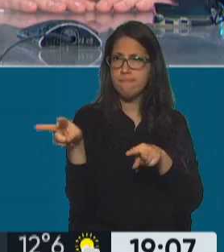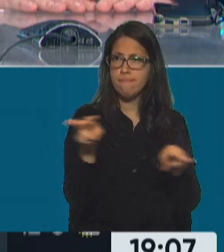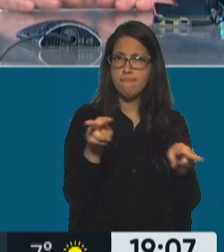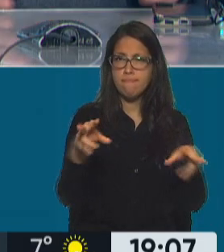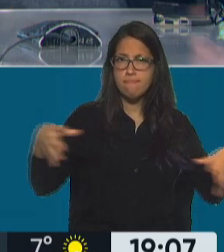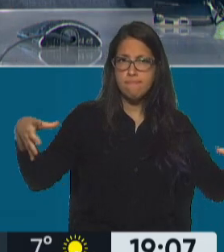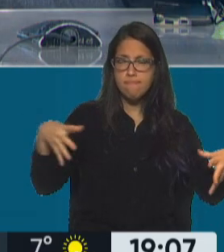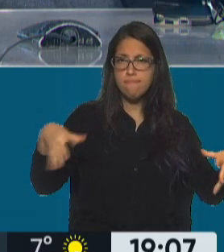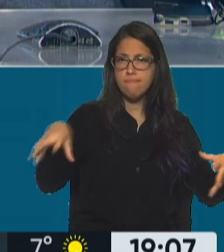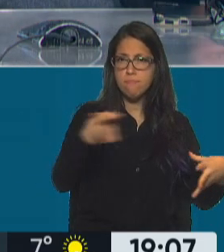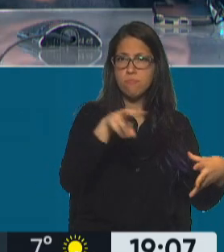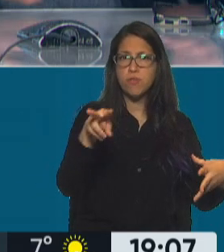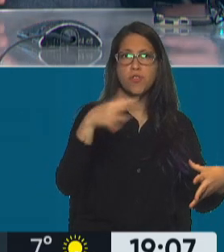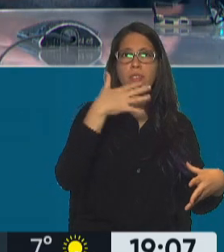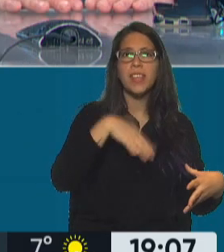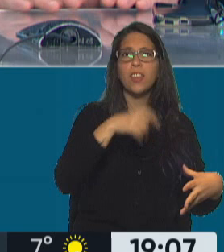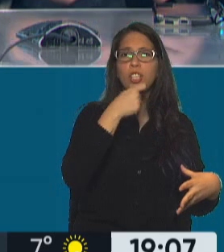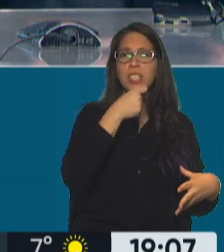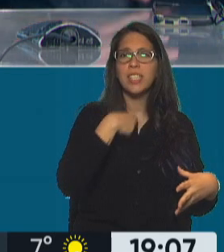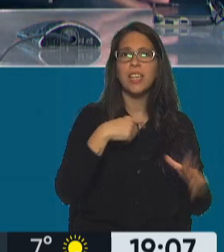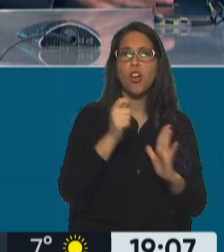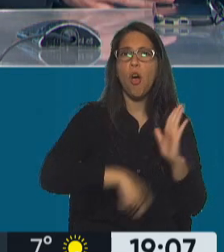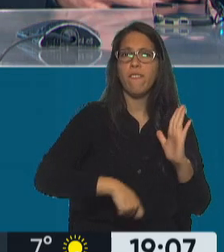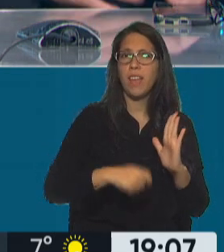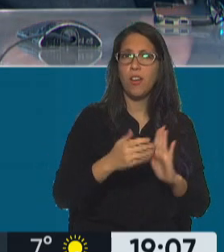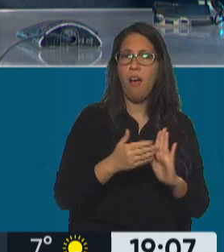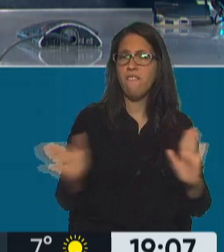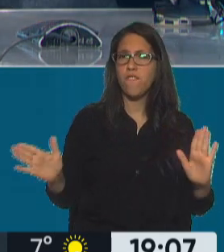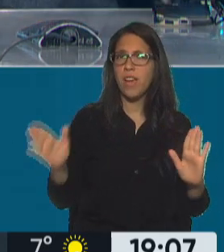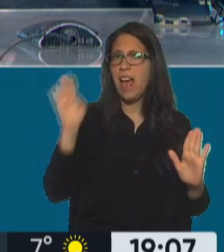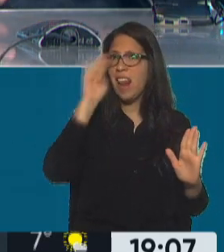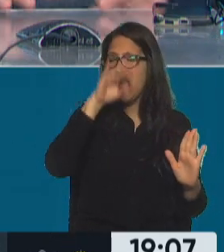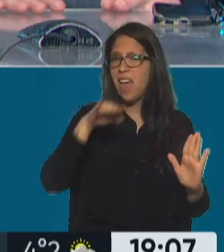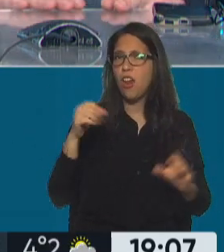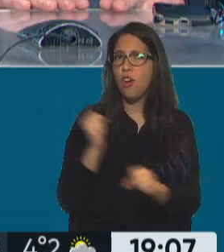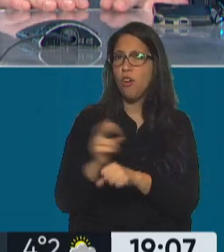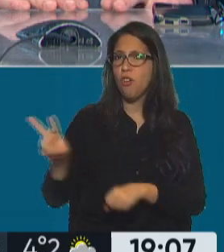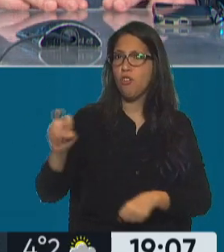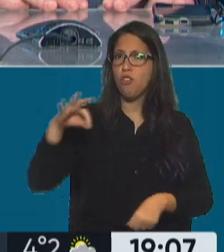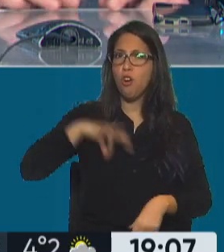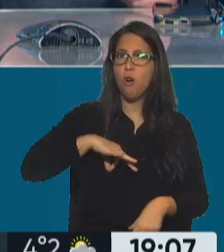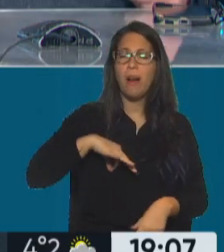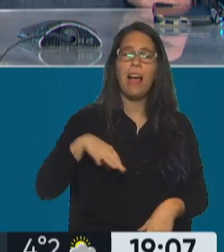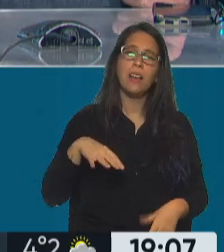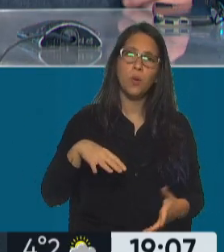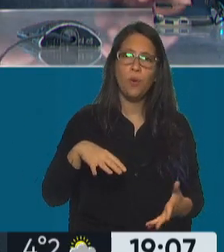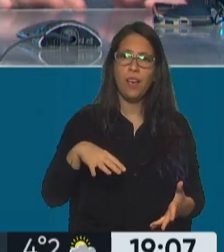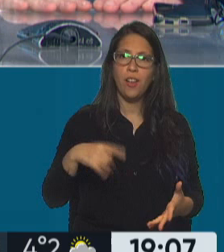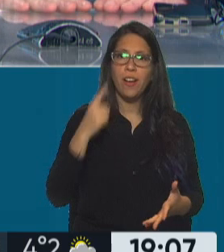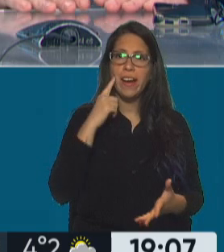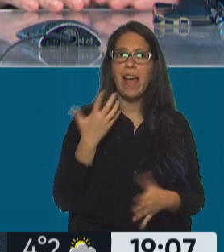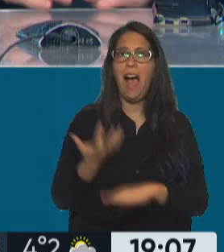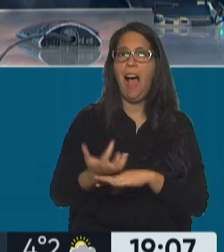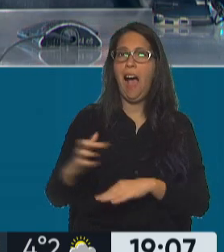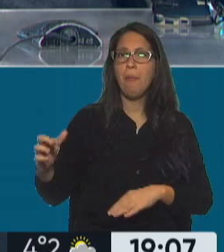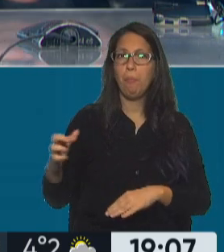corporativa yo puedo entender Al que está fuera de convenio que está en situación el negro este Que bueno que por ahí cree como emprendedor y usando una aplicación